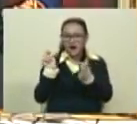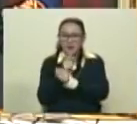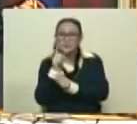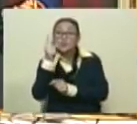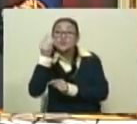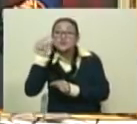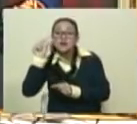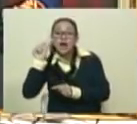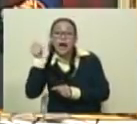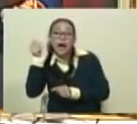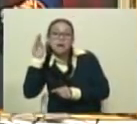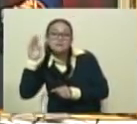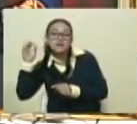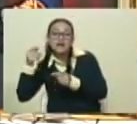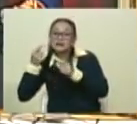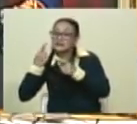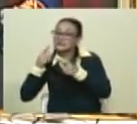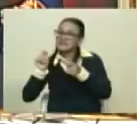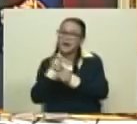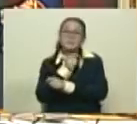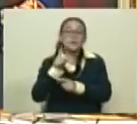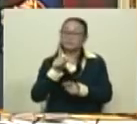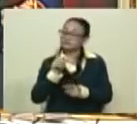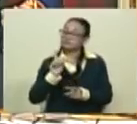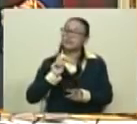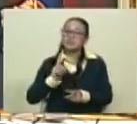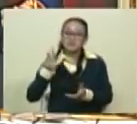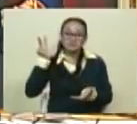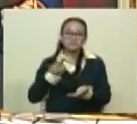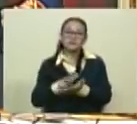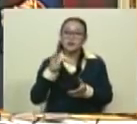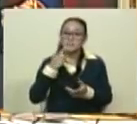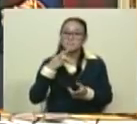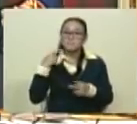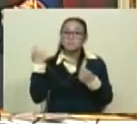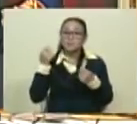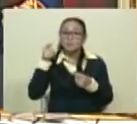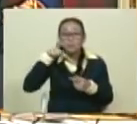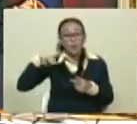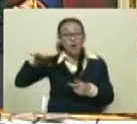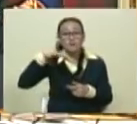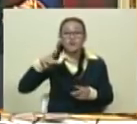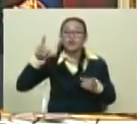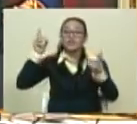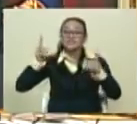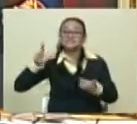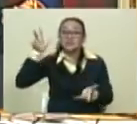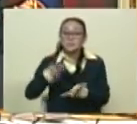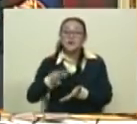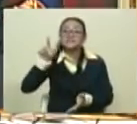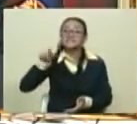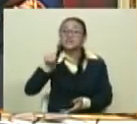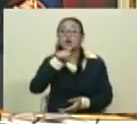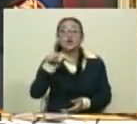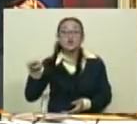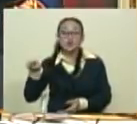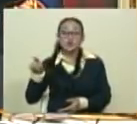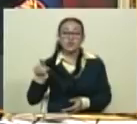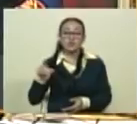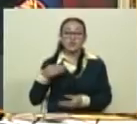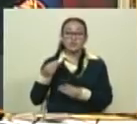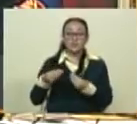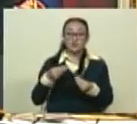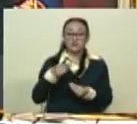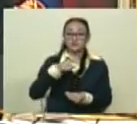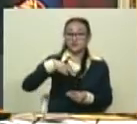esa constitución irá al referéndum popular y será el pueblo de Venezuela que diga si aprueba la constitución hecha por la